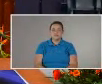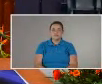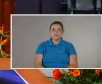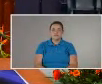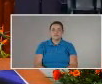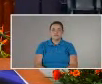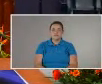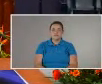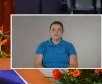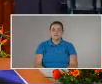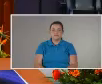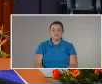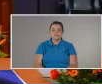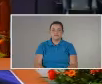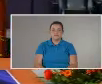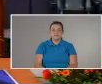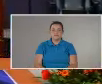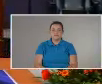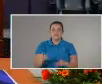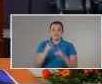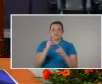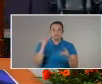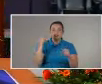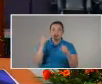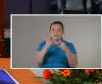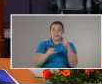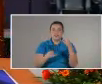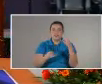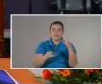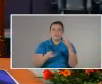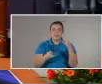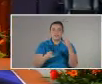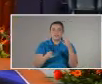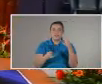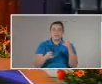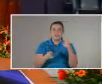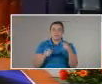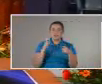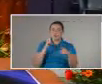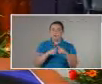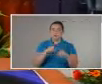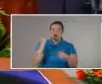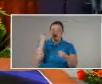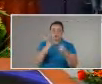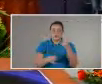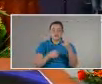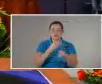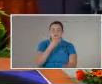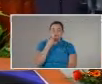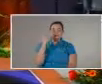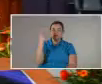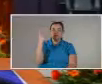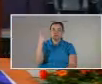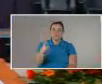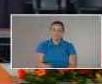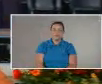De penúltimo, Dios. Y por último, yo.